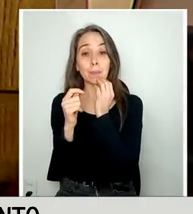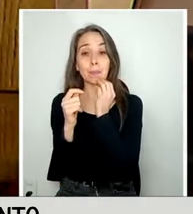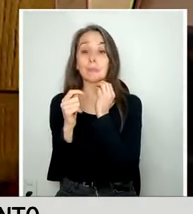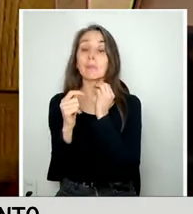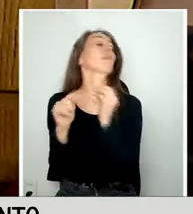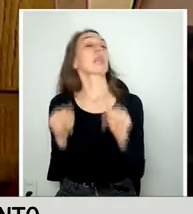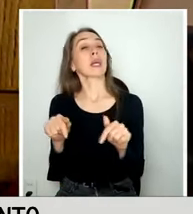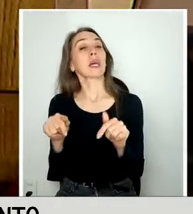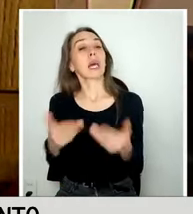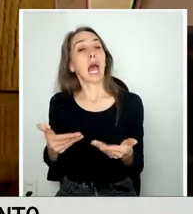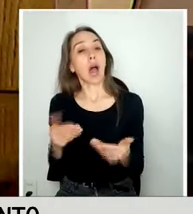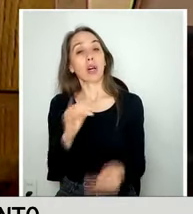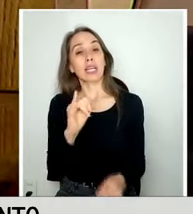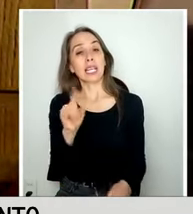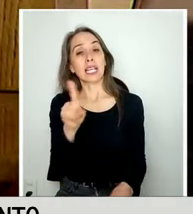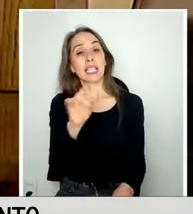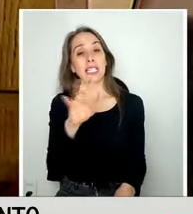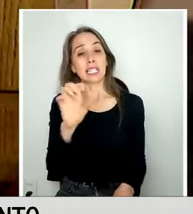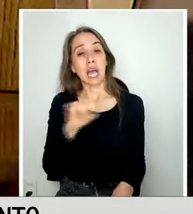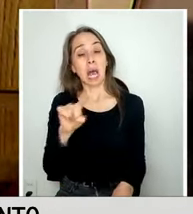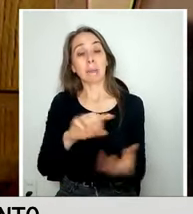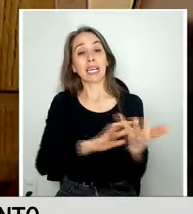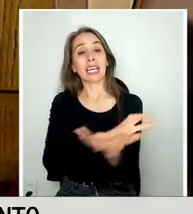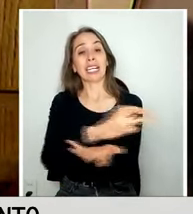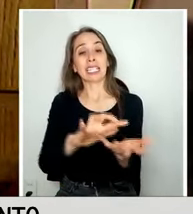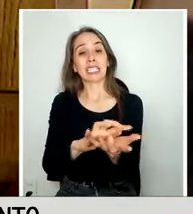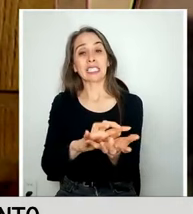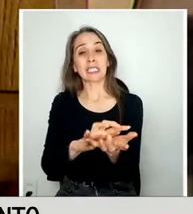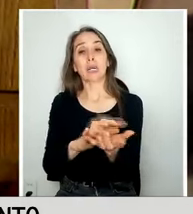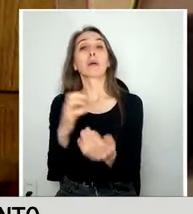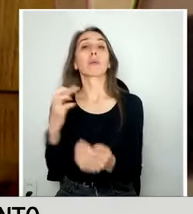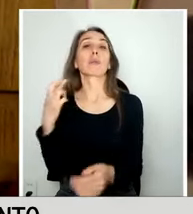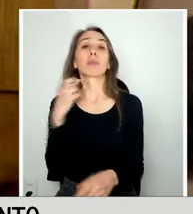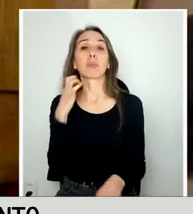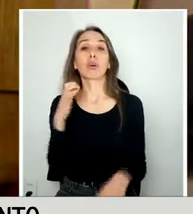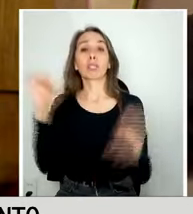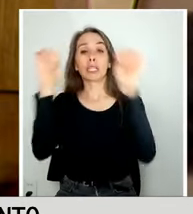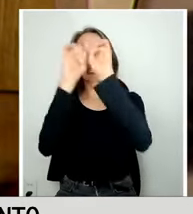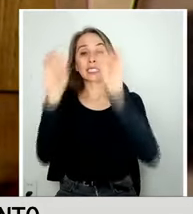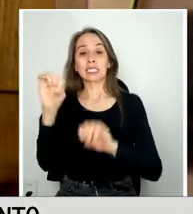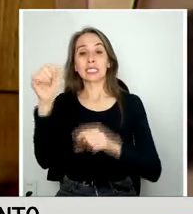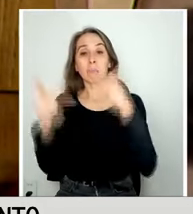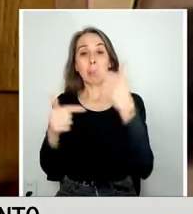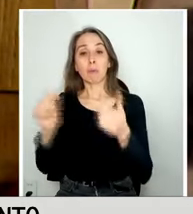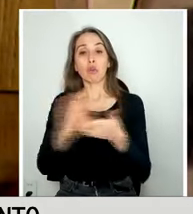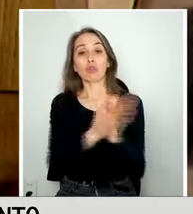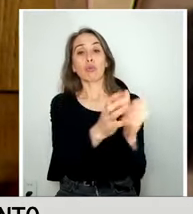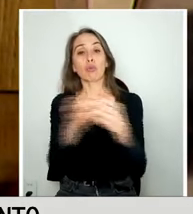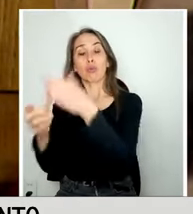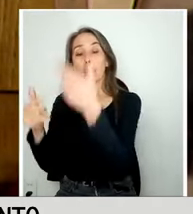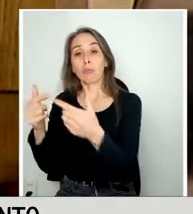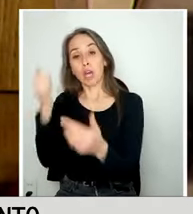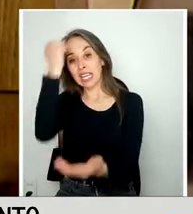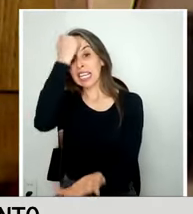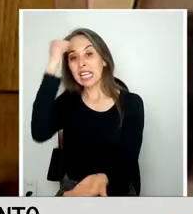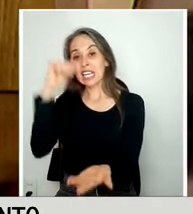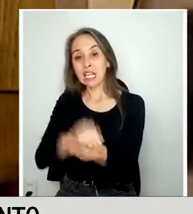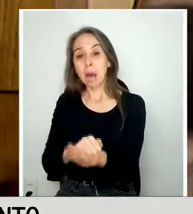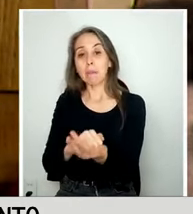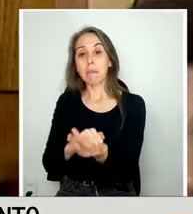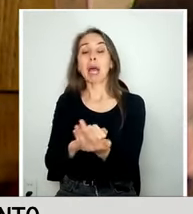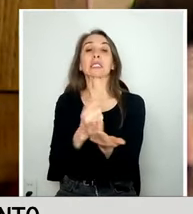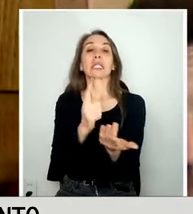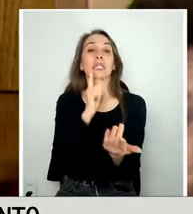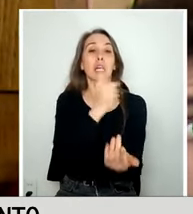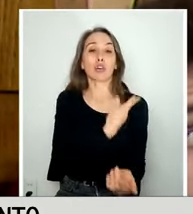la isapre es por la incapacidad que ha tenido el sistema político en su conjunto El Ejecutivo en